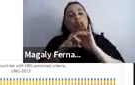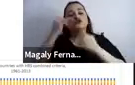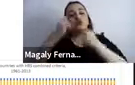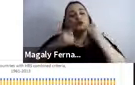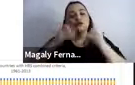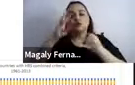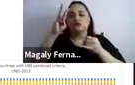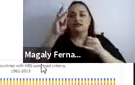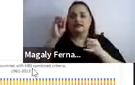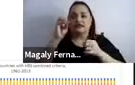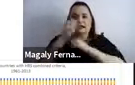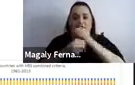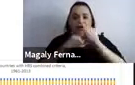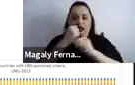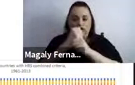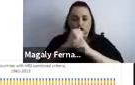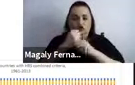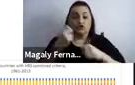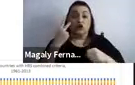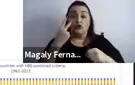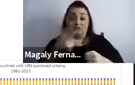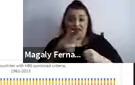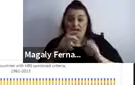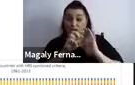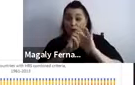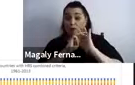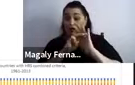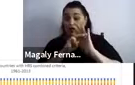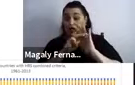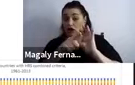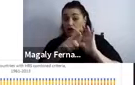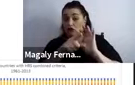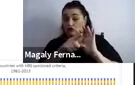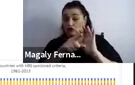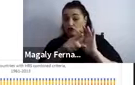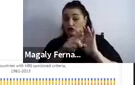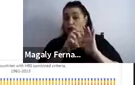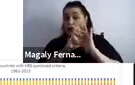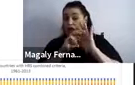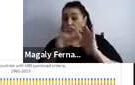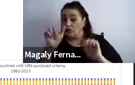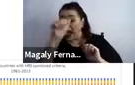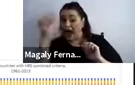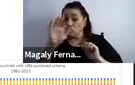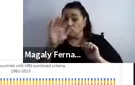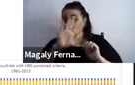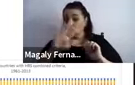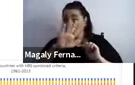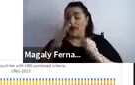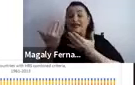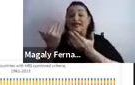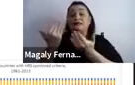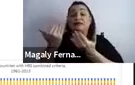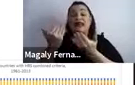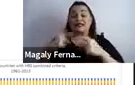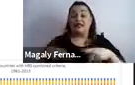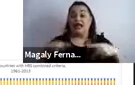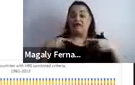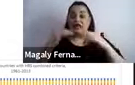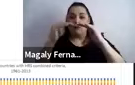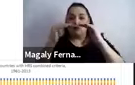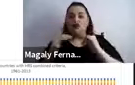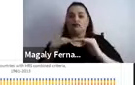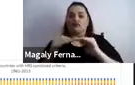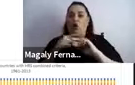60 años. Como ven, aquí hay modelos que, estos modelos en azul tienen esperanza de vida por debajo de la media y no lo